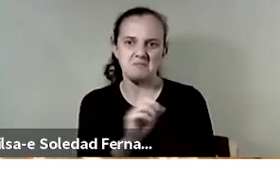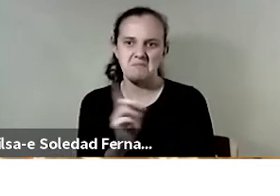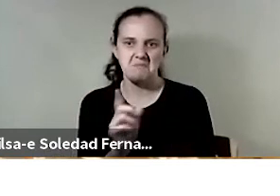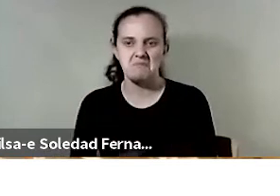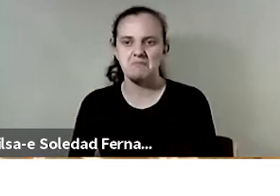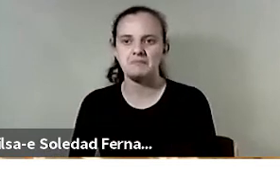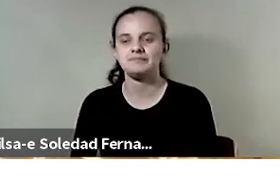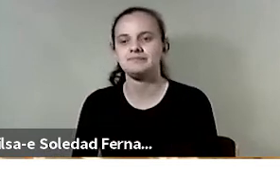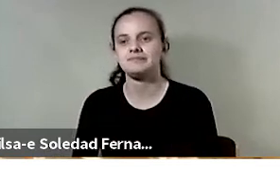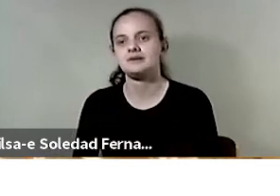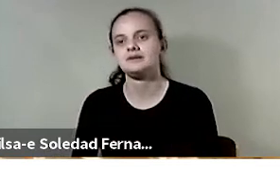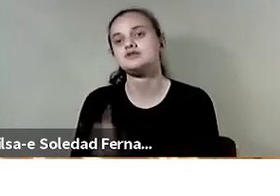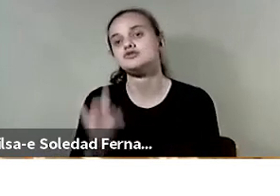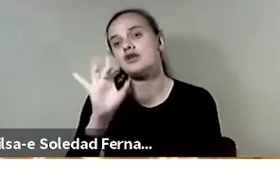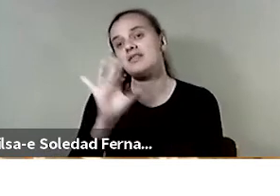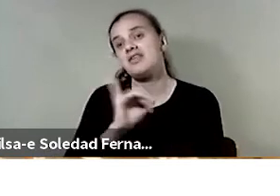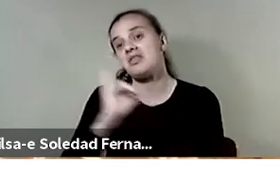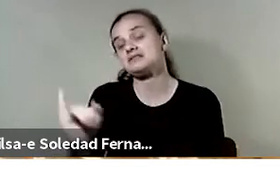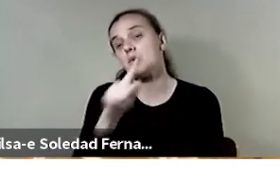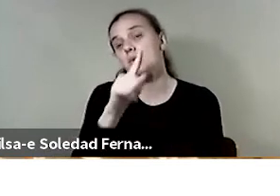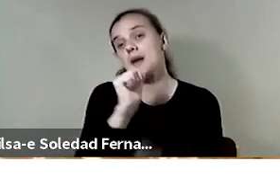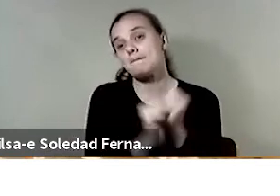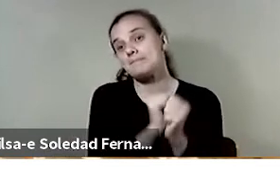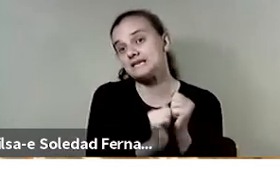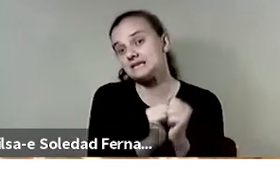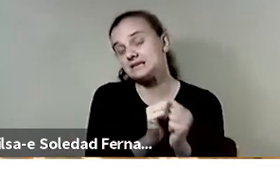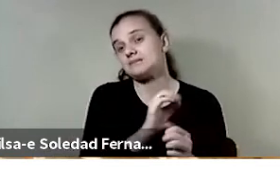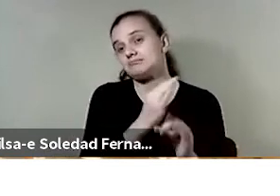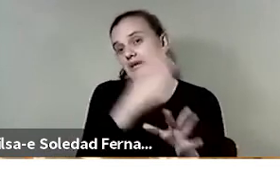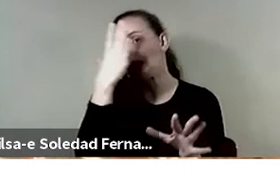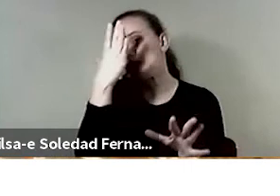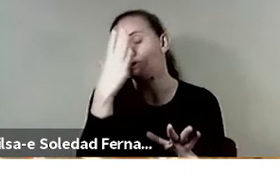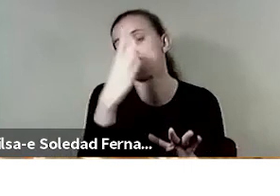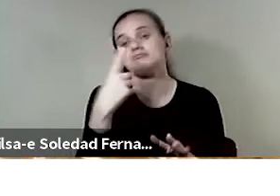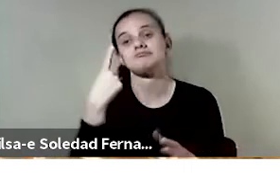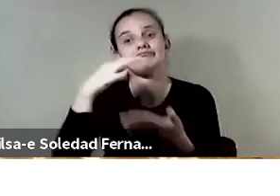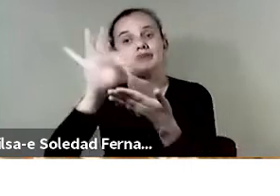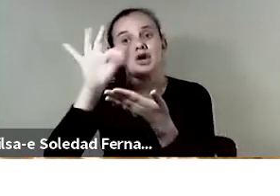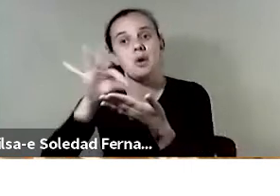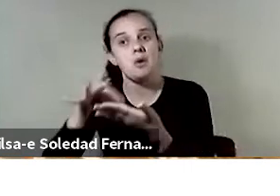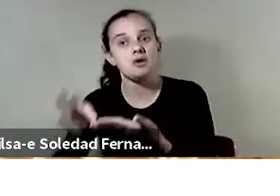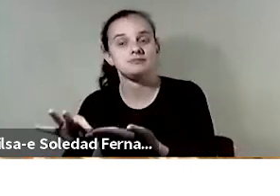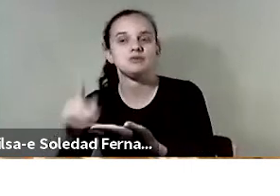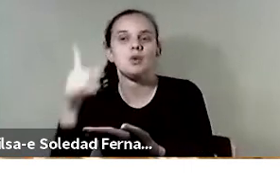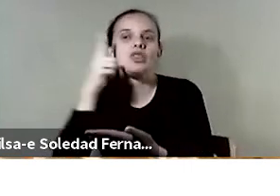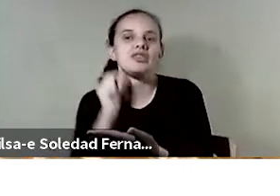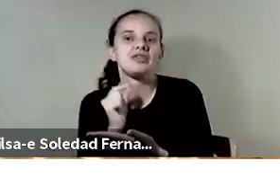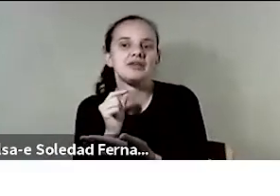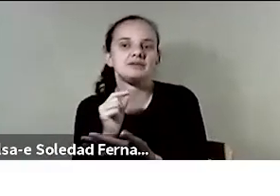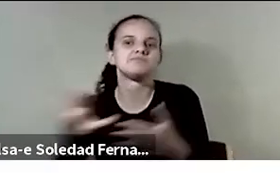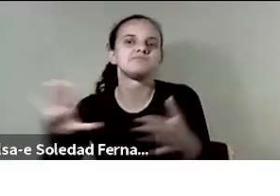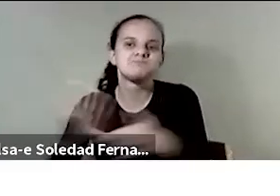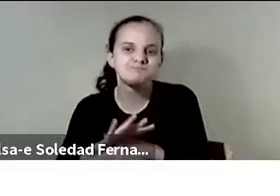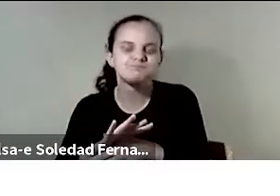de validez. O sea, si alguien les vende eso, no tiene ningún tipo de validez más que el de decir, tal empresa, conformada